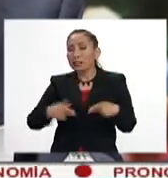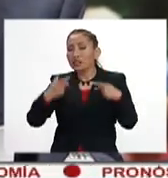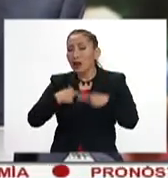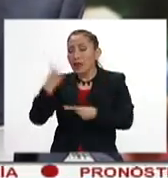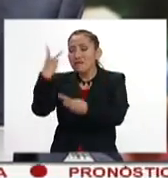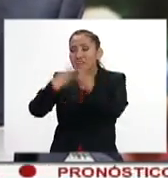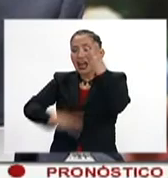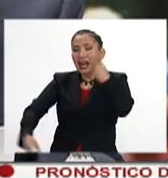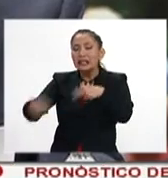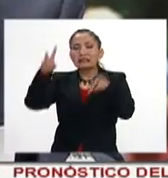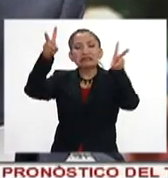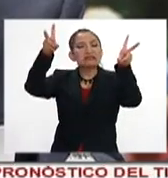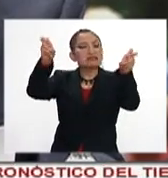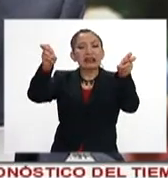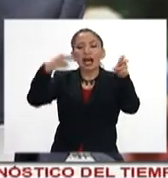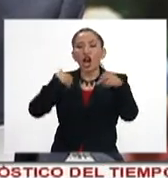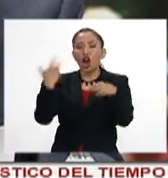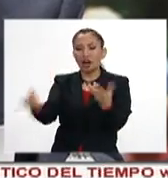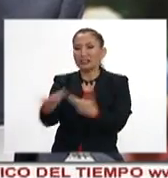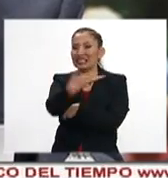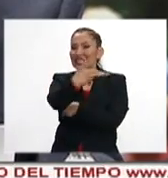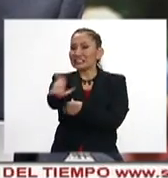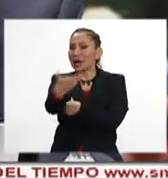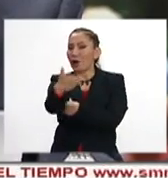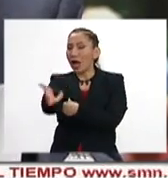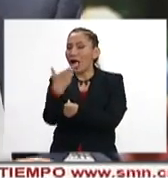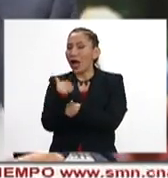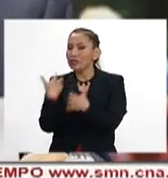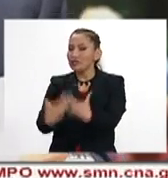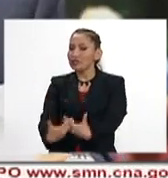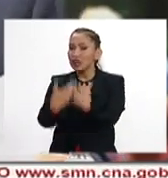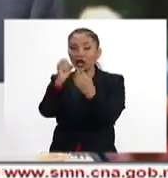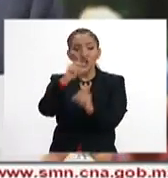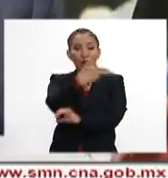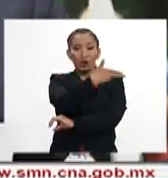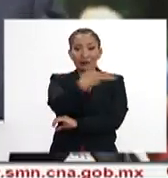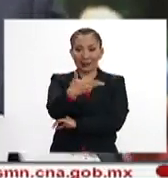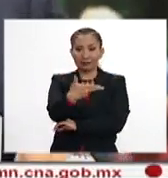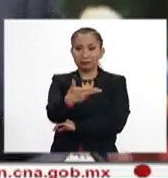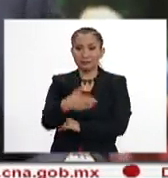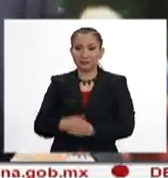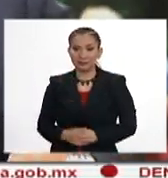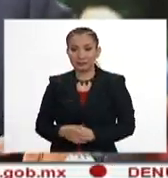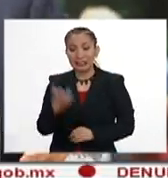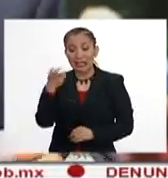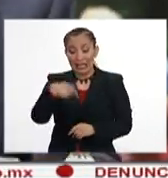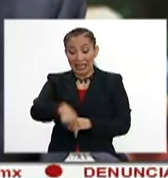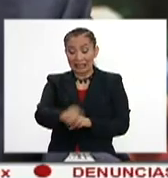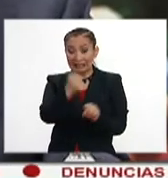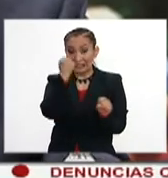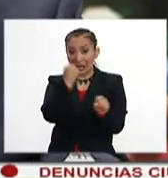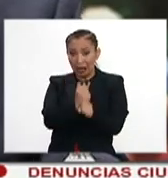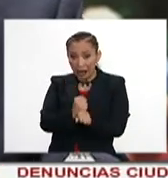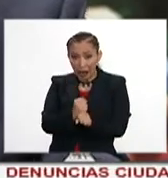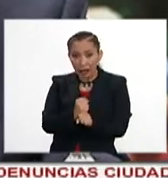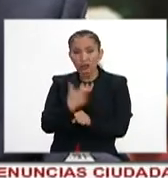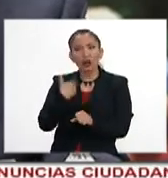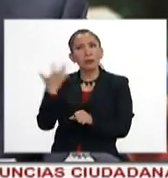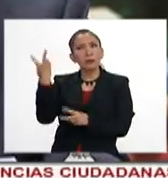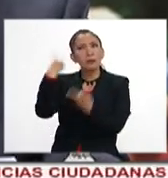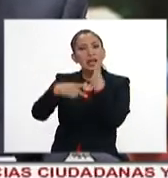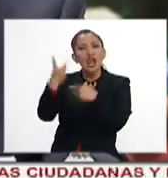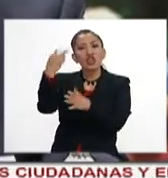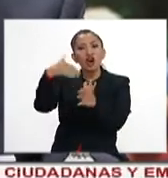personas relacionadas con la industria de restaurantes y hotelería. Este año se contará